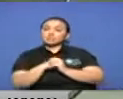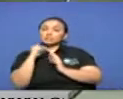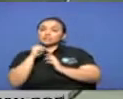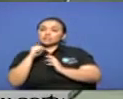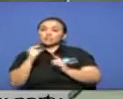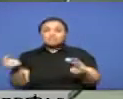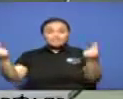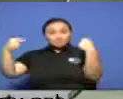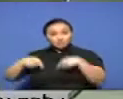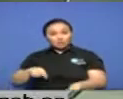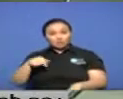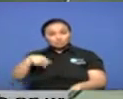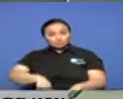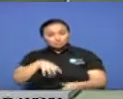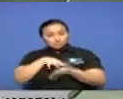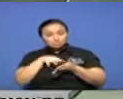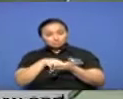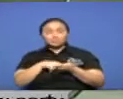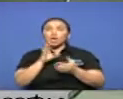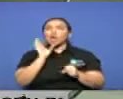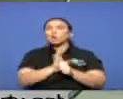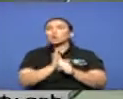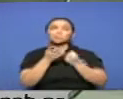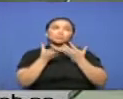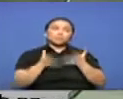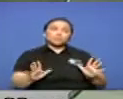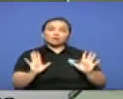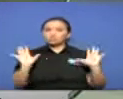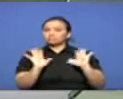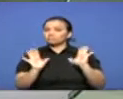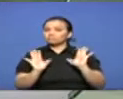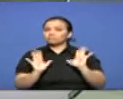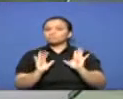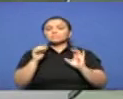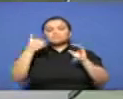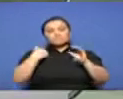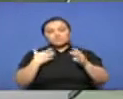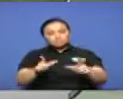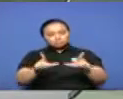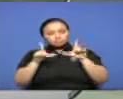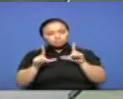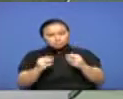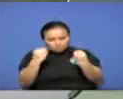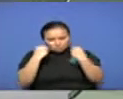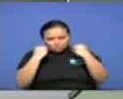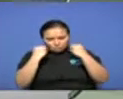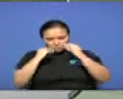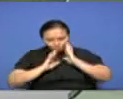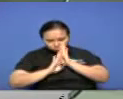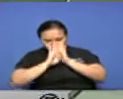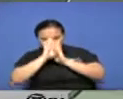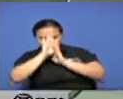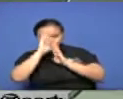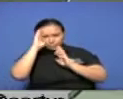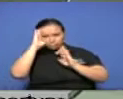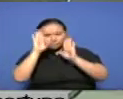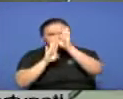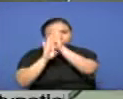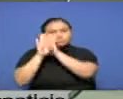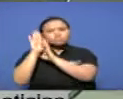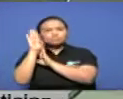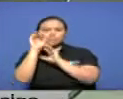ahí nadie a estudiar no es por estudiar un curso se viene por obtener una herramienta para la vida para la inserción del mercado laboral nosotros en